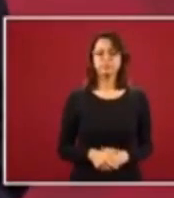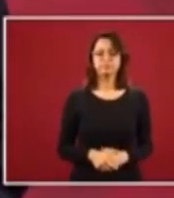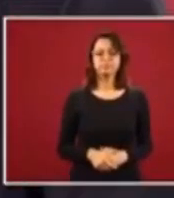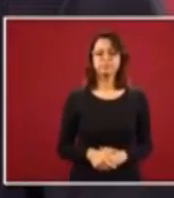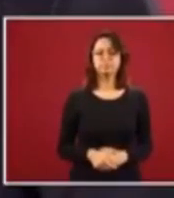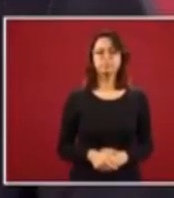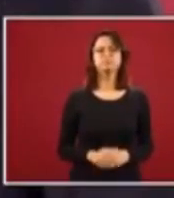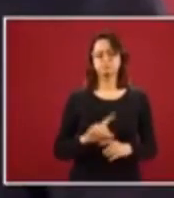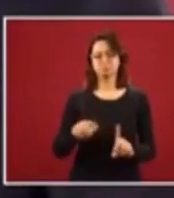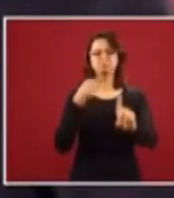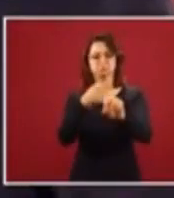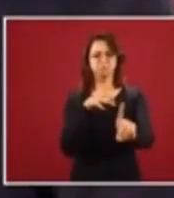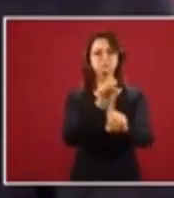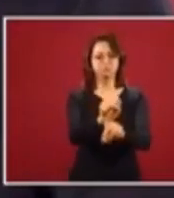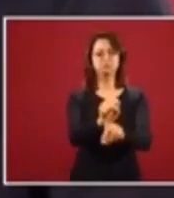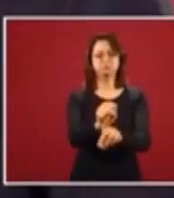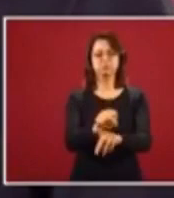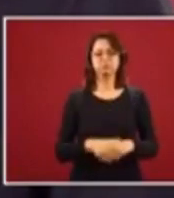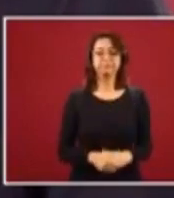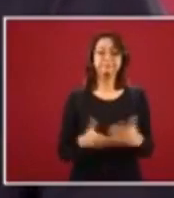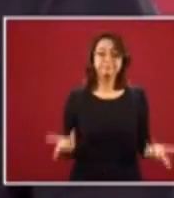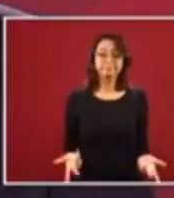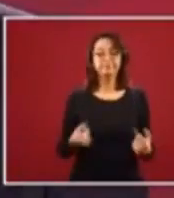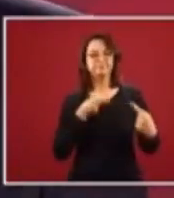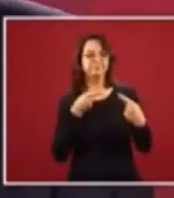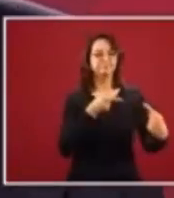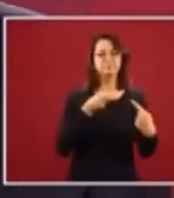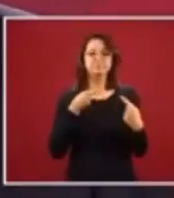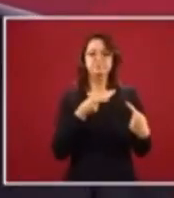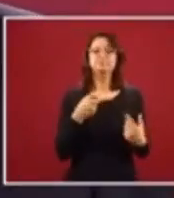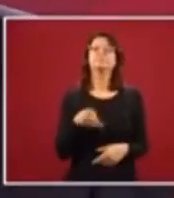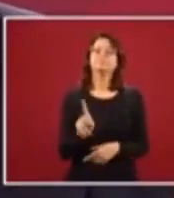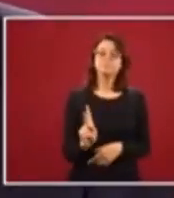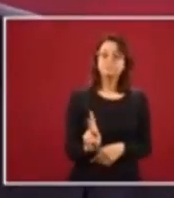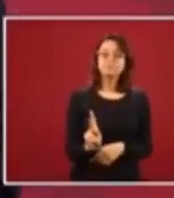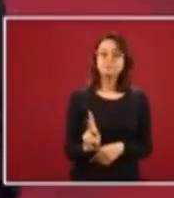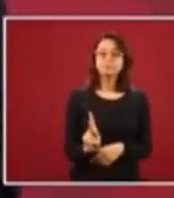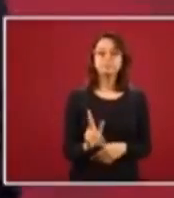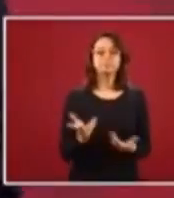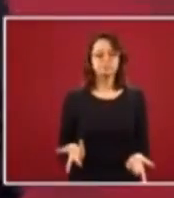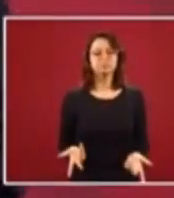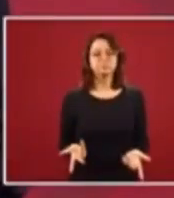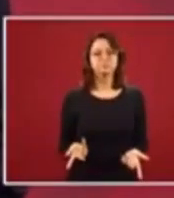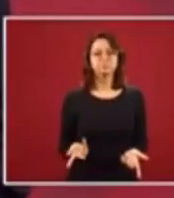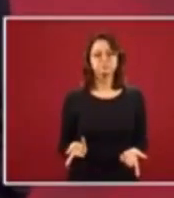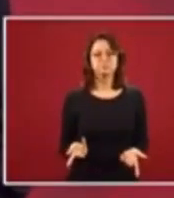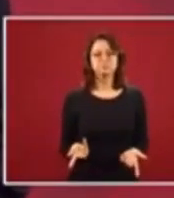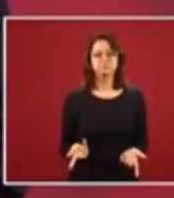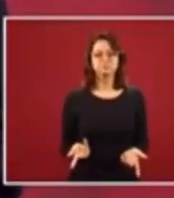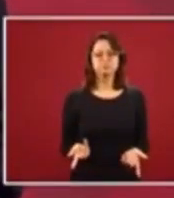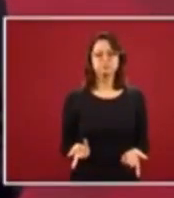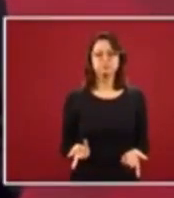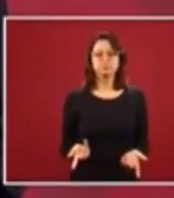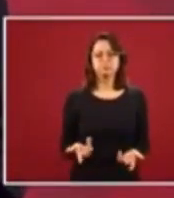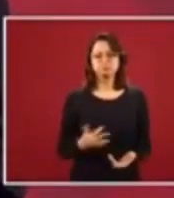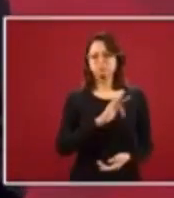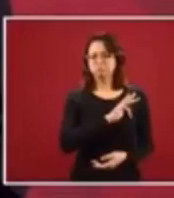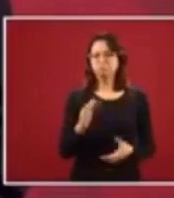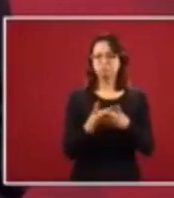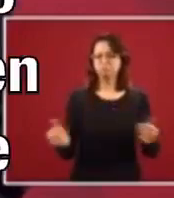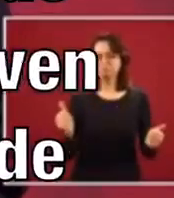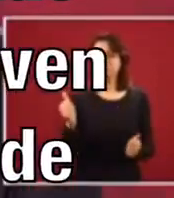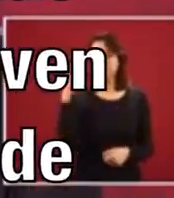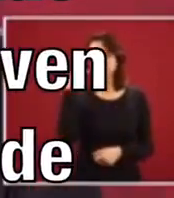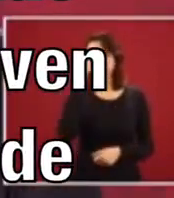y se va a dar lugar a la existencia pero no está han duplicado